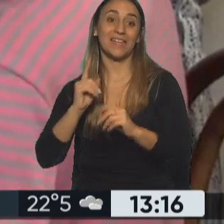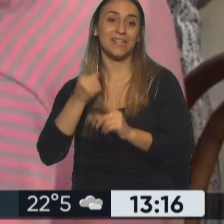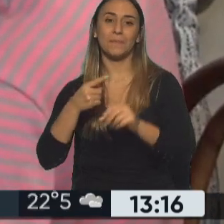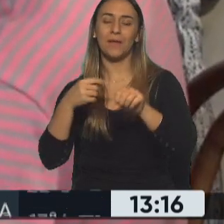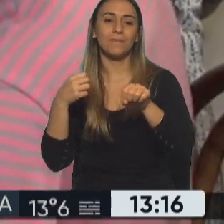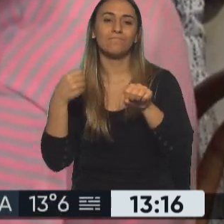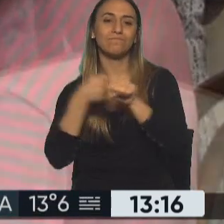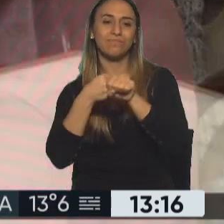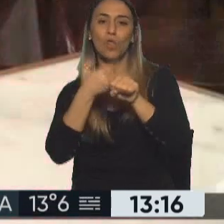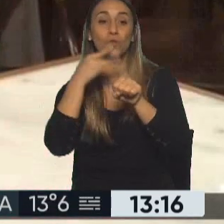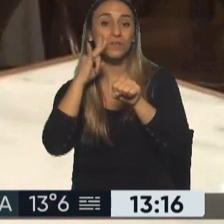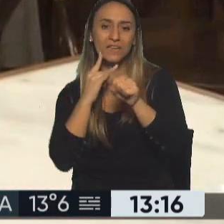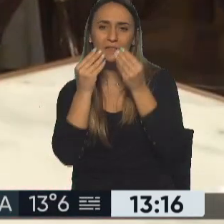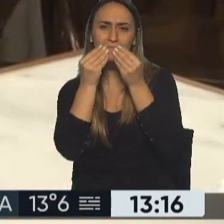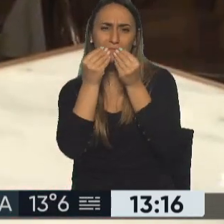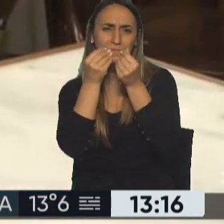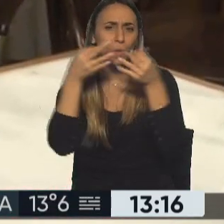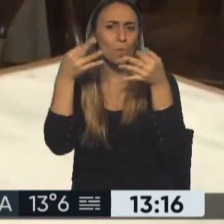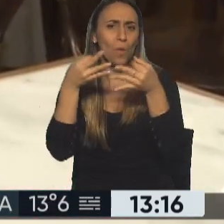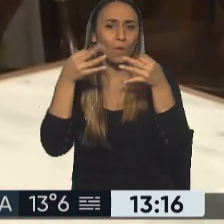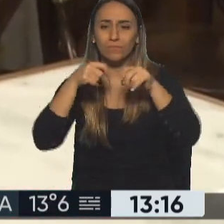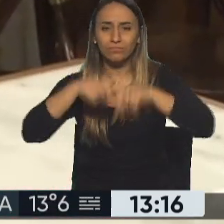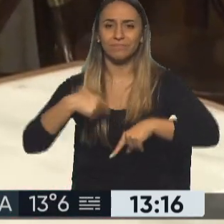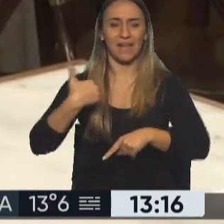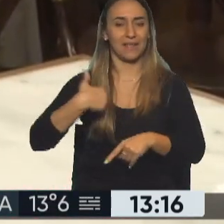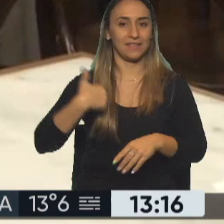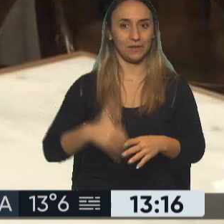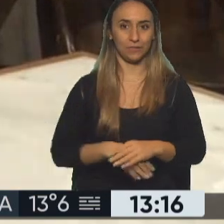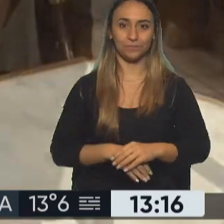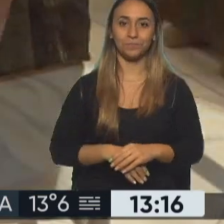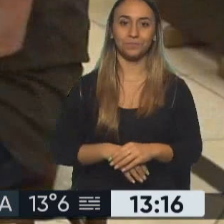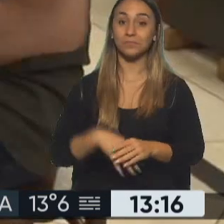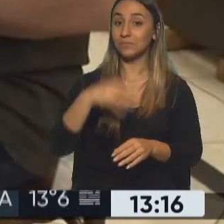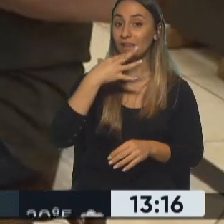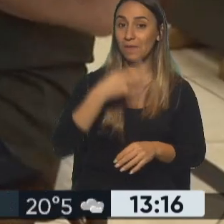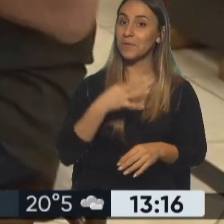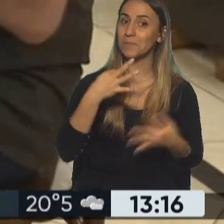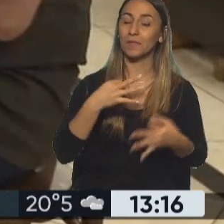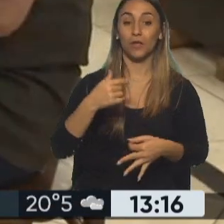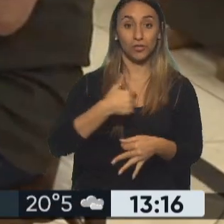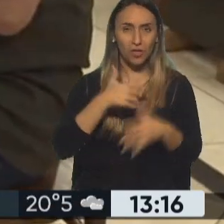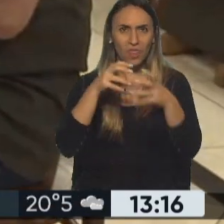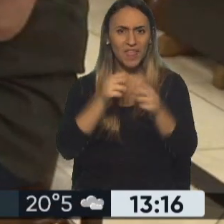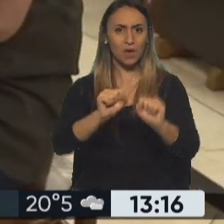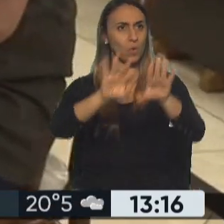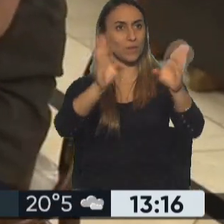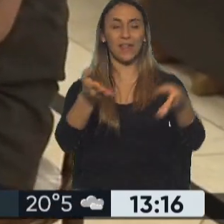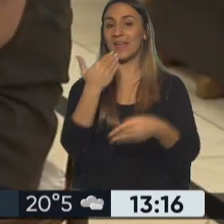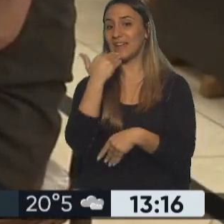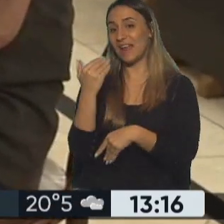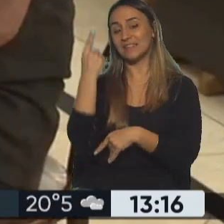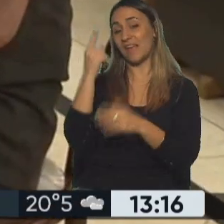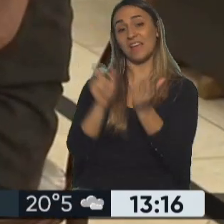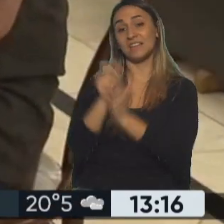relleno dulce de leche es muy bueno y muy Argentina buenísimo la verdad yo descubrí este lugar Gracias a una cuenta